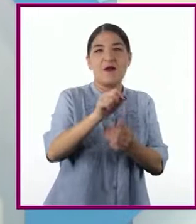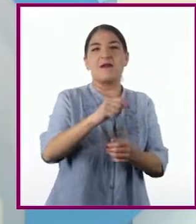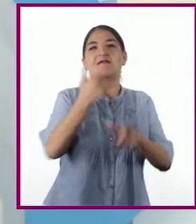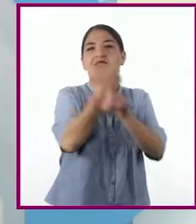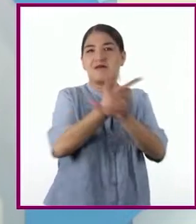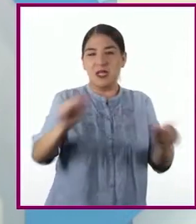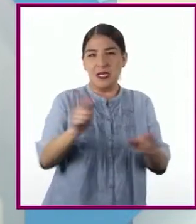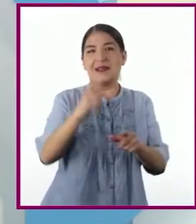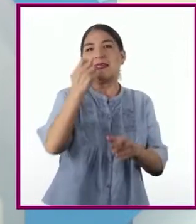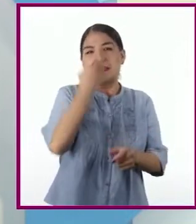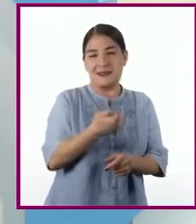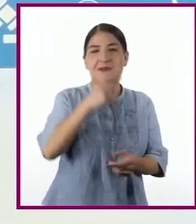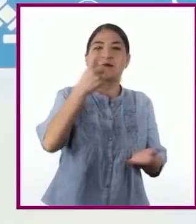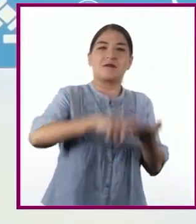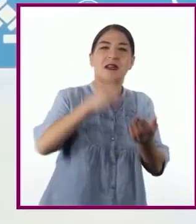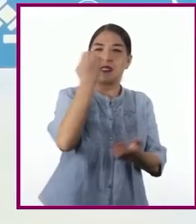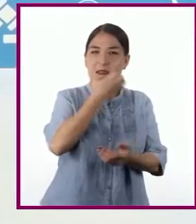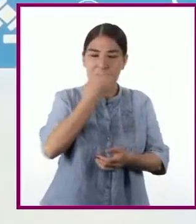libertad en la escuela.